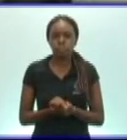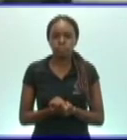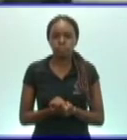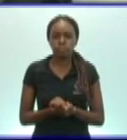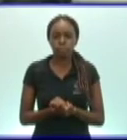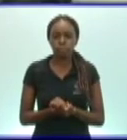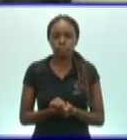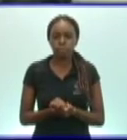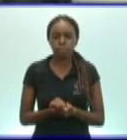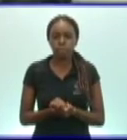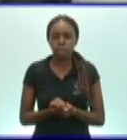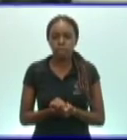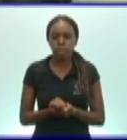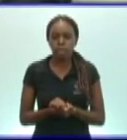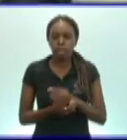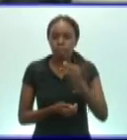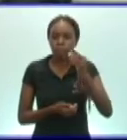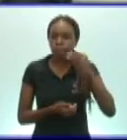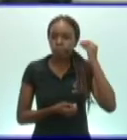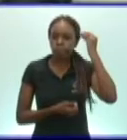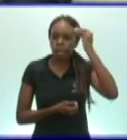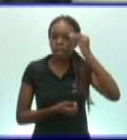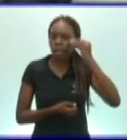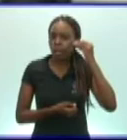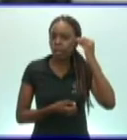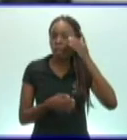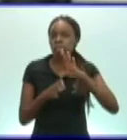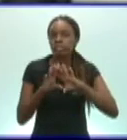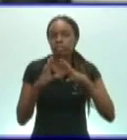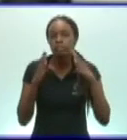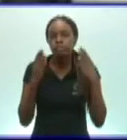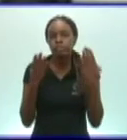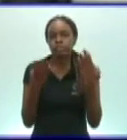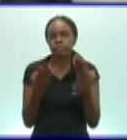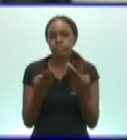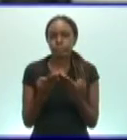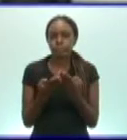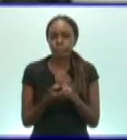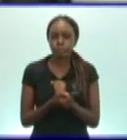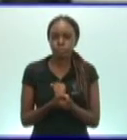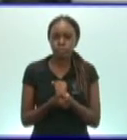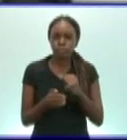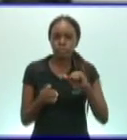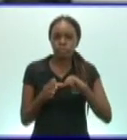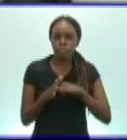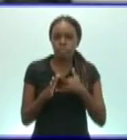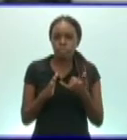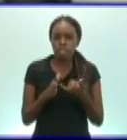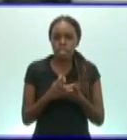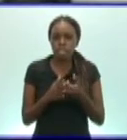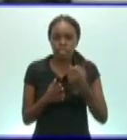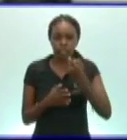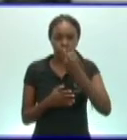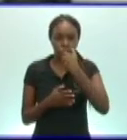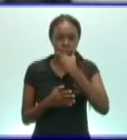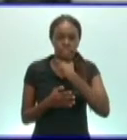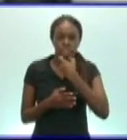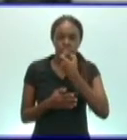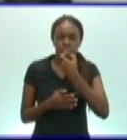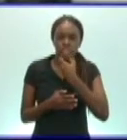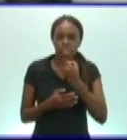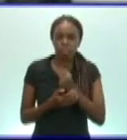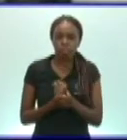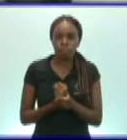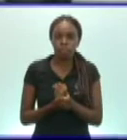Cuando uno analiza de fondo toda la proyección de Céspedes, uno se da cuenta que